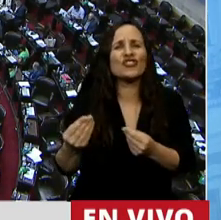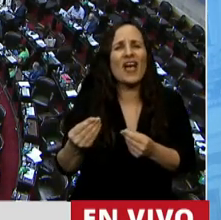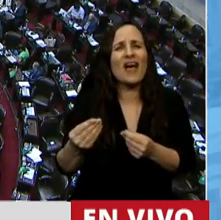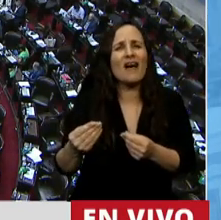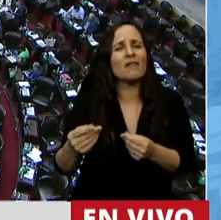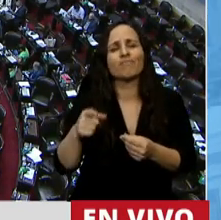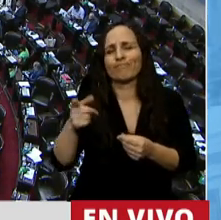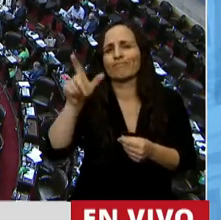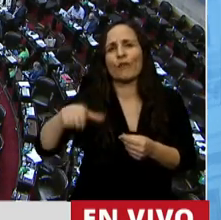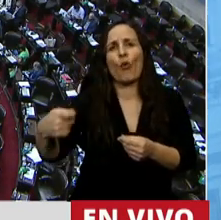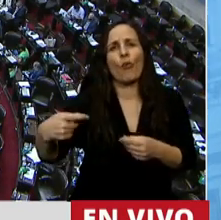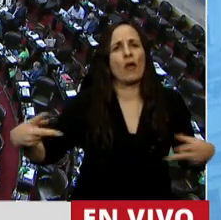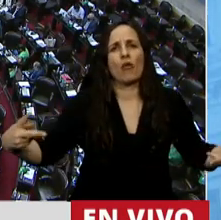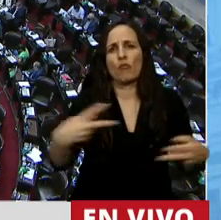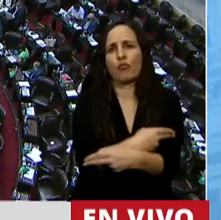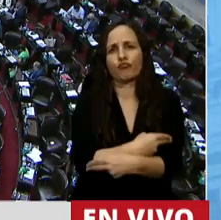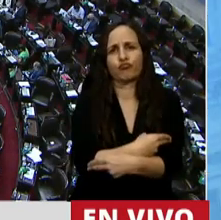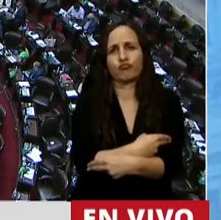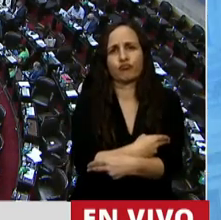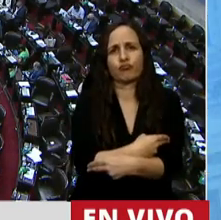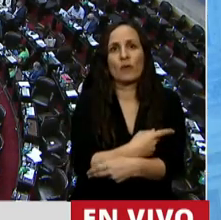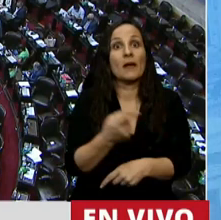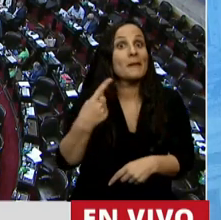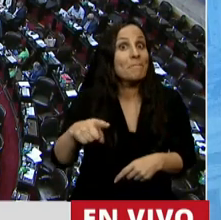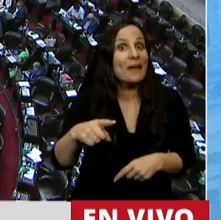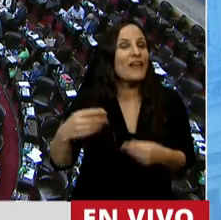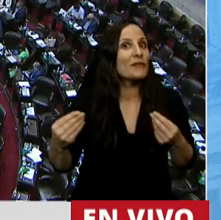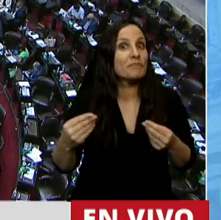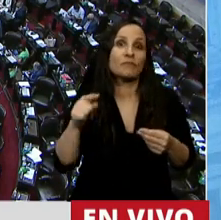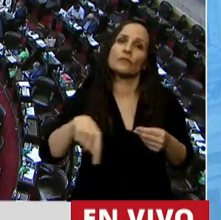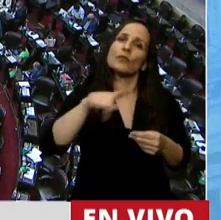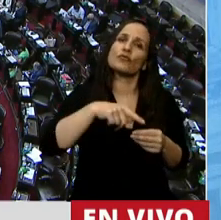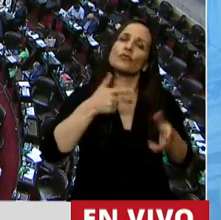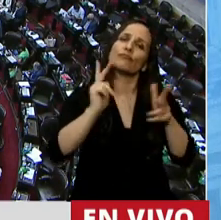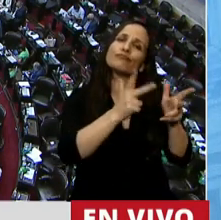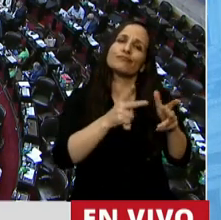un altísimo recorte a nuestros jubilados, pero esto pasó desapercibido por estar debatiendo esto.